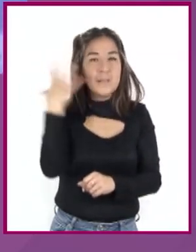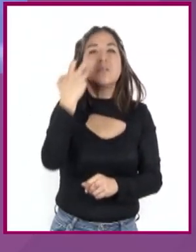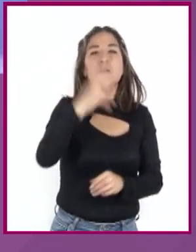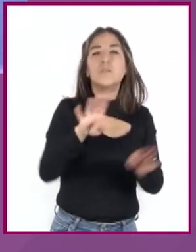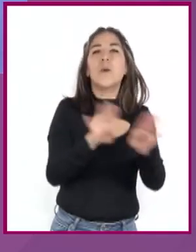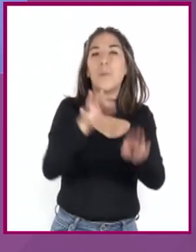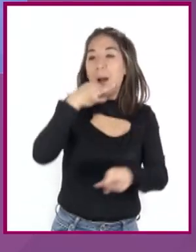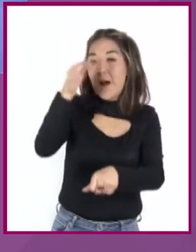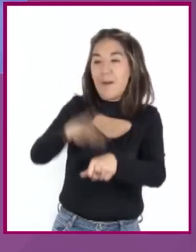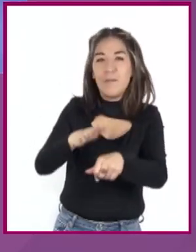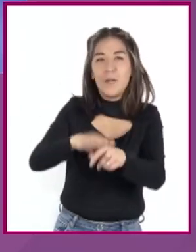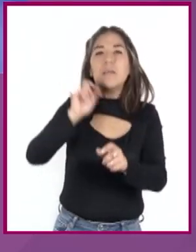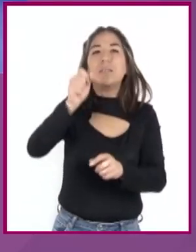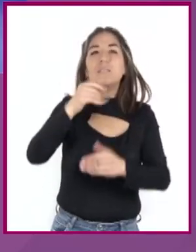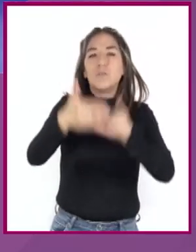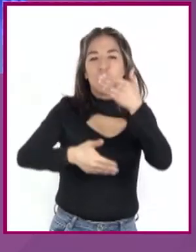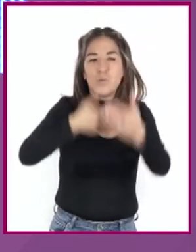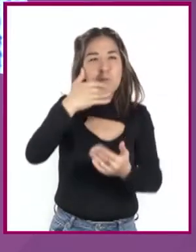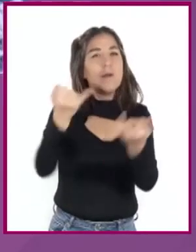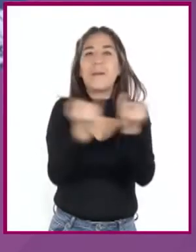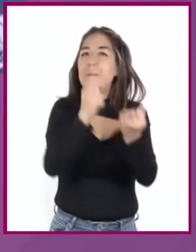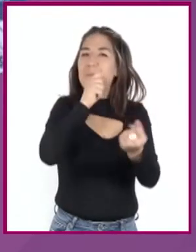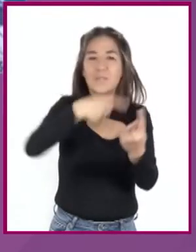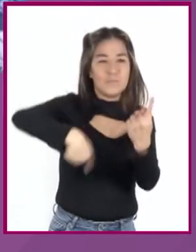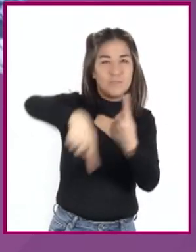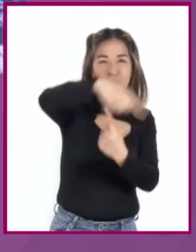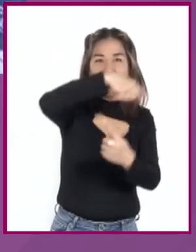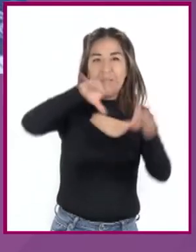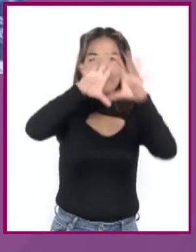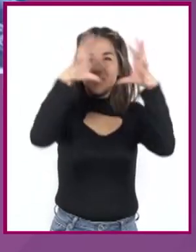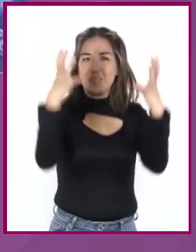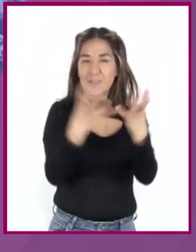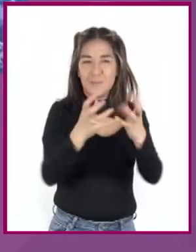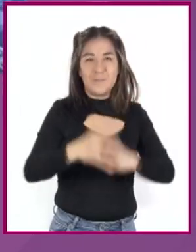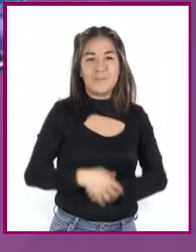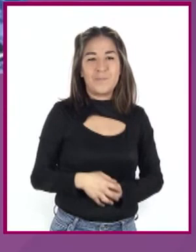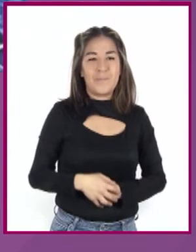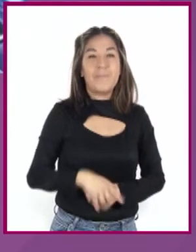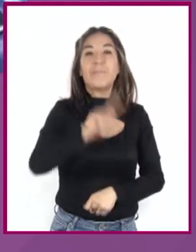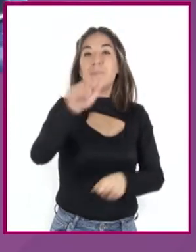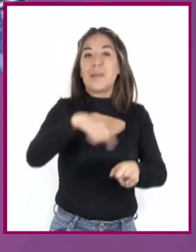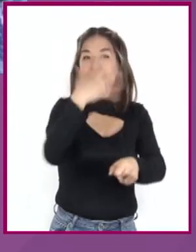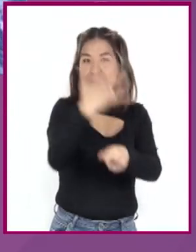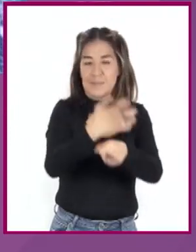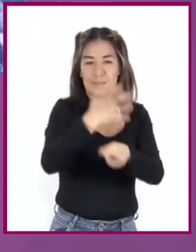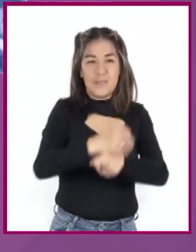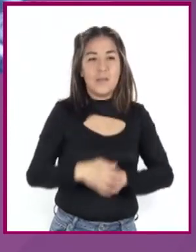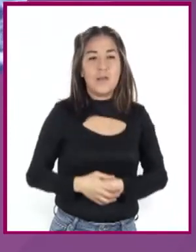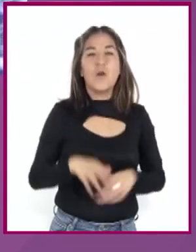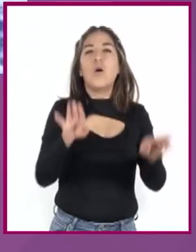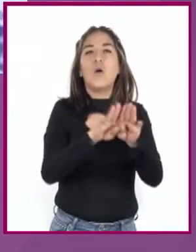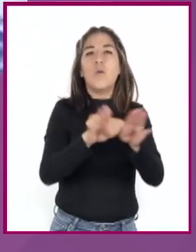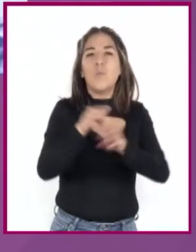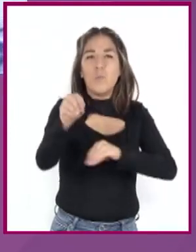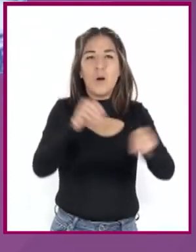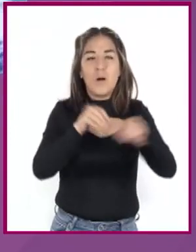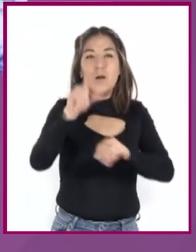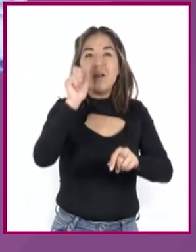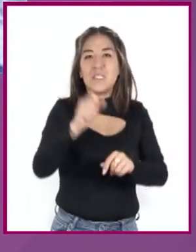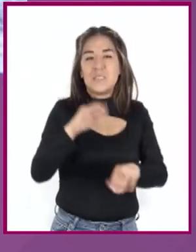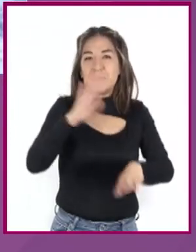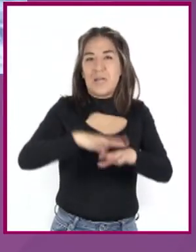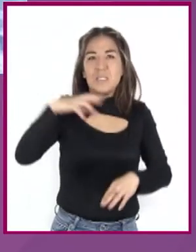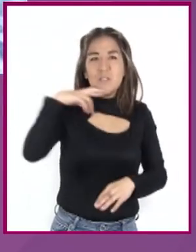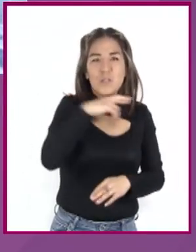la supuesta trayectoria circular. Quinta, el satélite se mueve en ángulo recto con la fuerza de gravitación